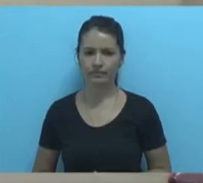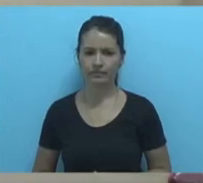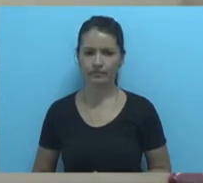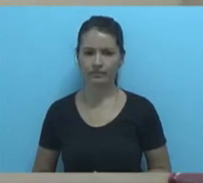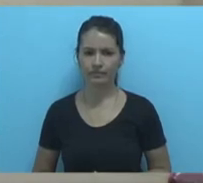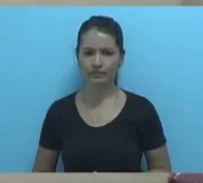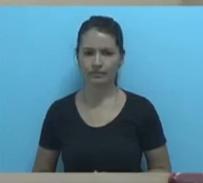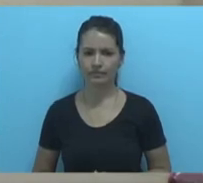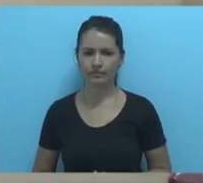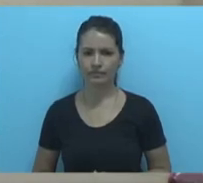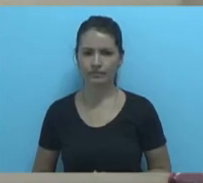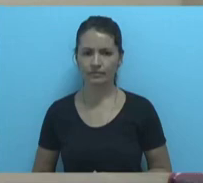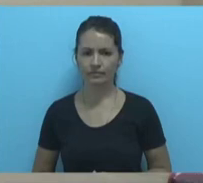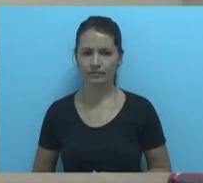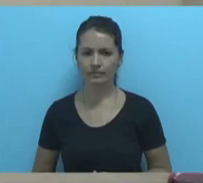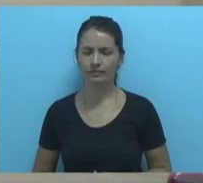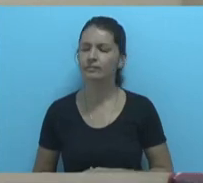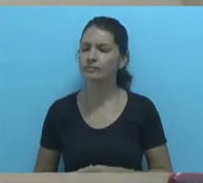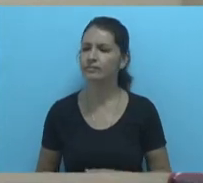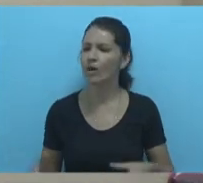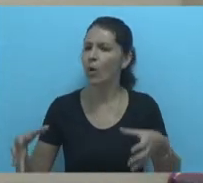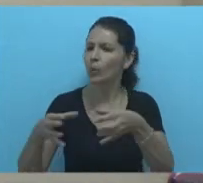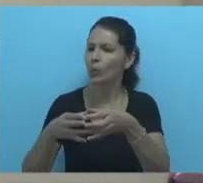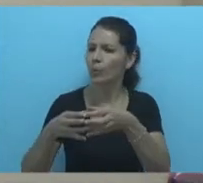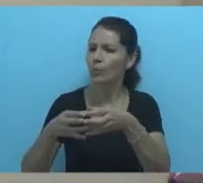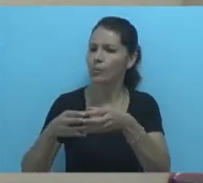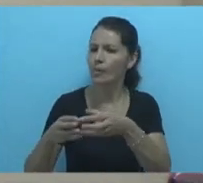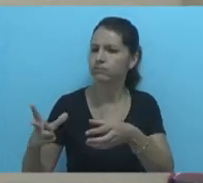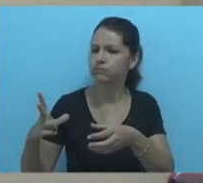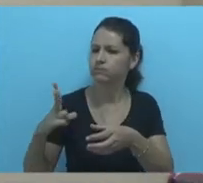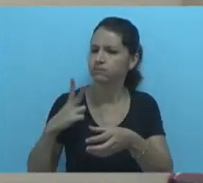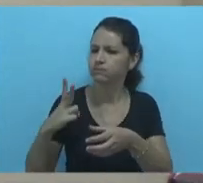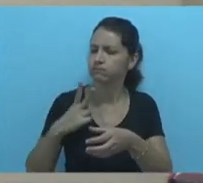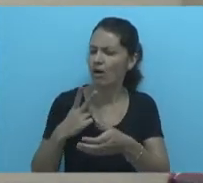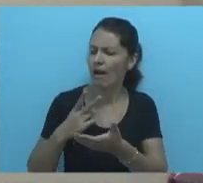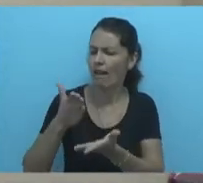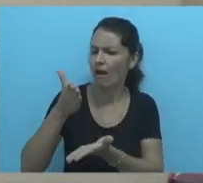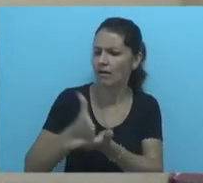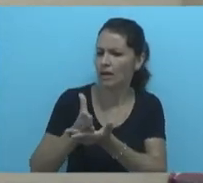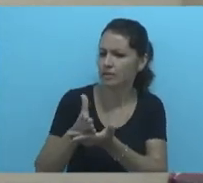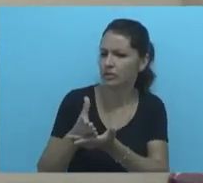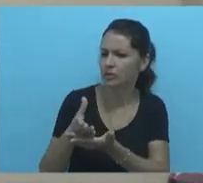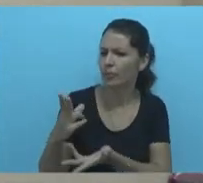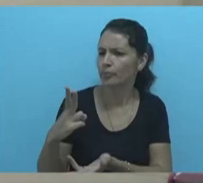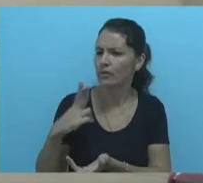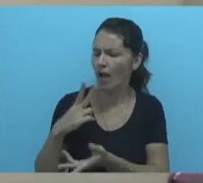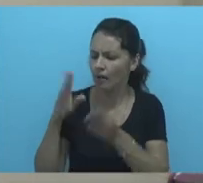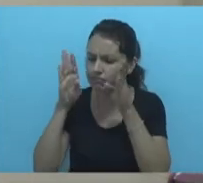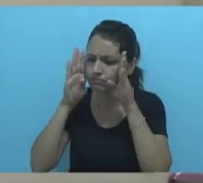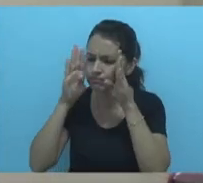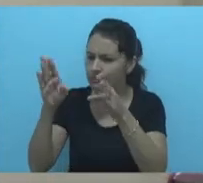poderosos, señor presidente, y el derecho de propiedad anclado siempre en el